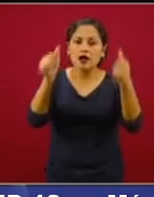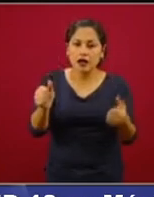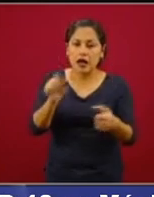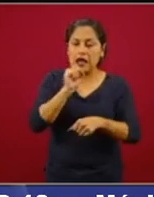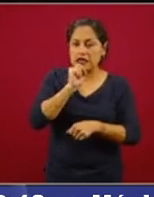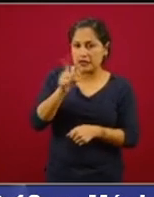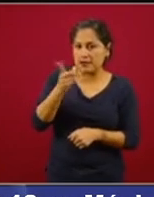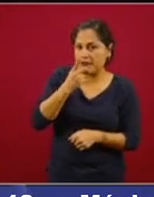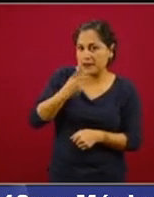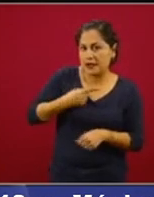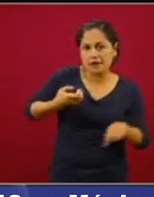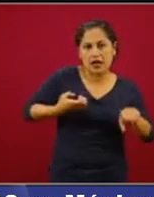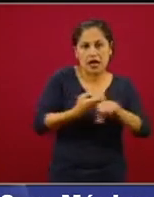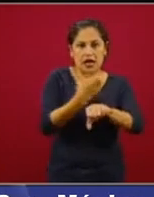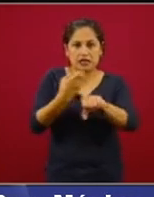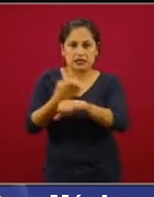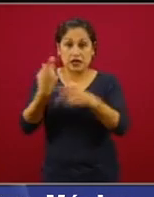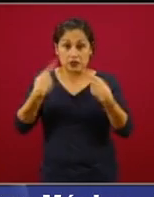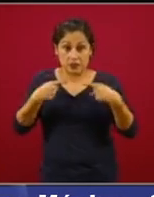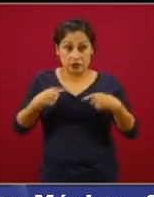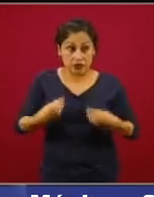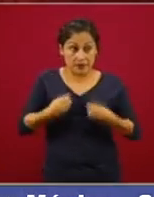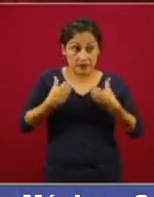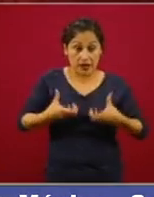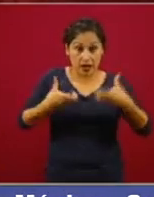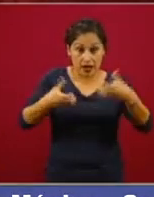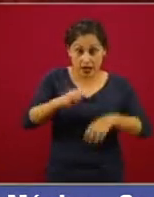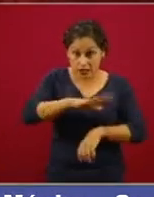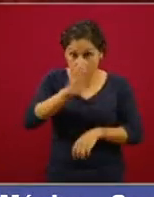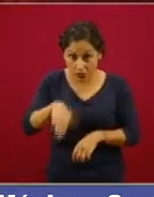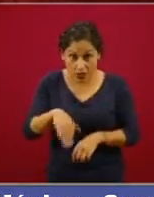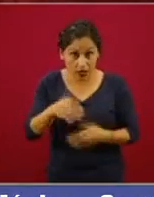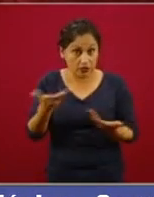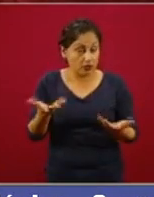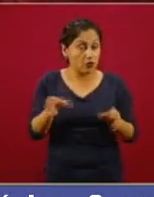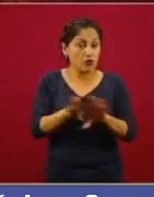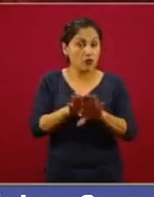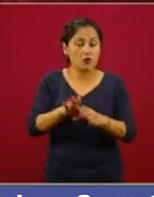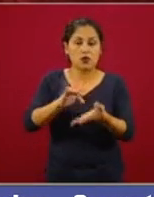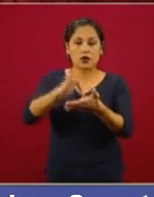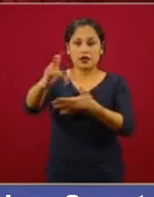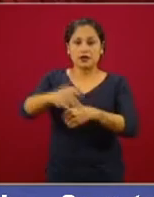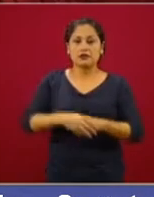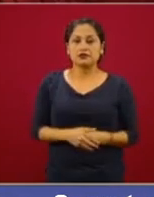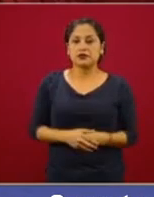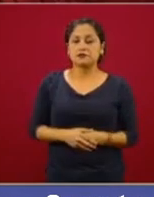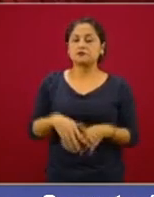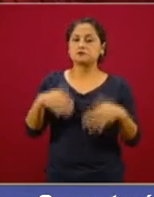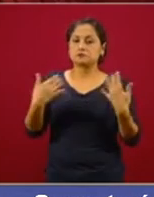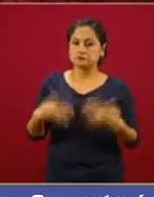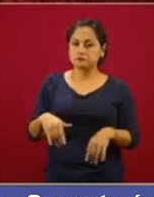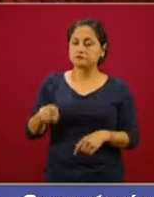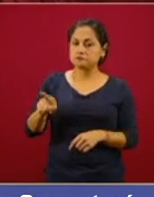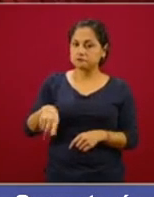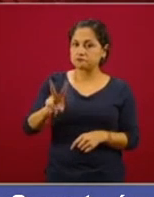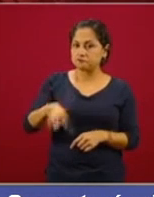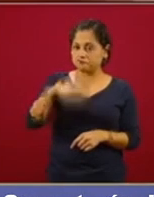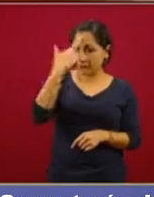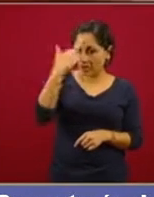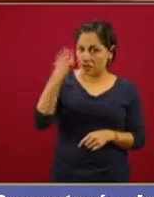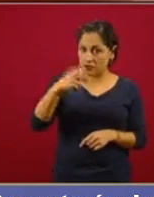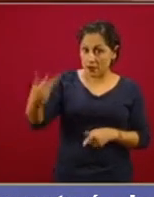reportado alguna muerte de estas personas. Gracias. Gracias, comprendo con mucho gusto. Las preguntas me parecen importantes de